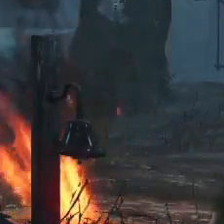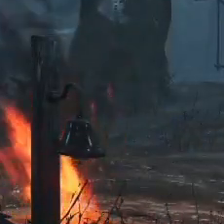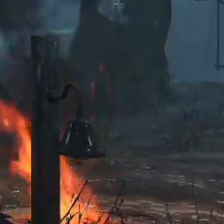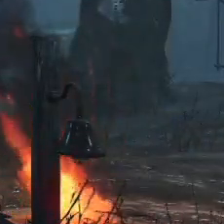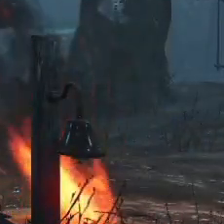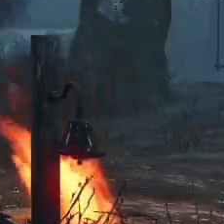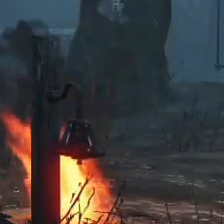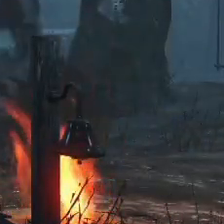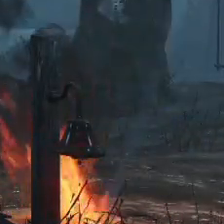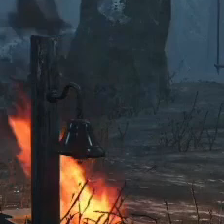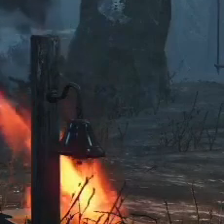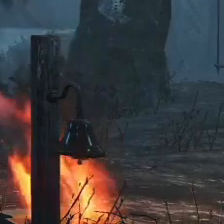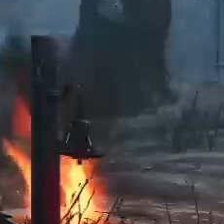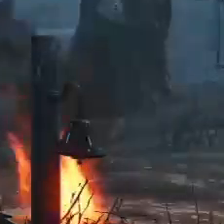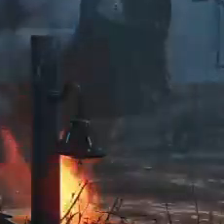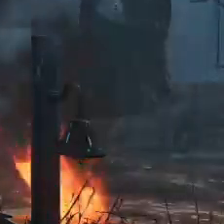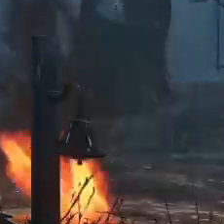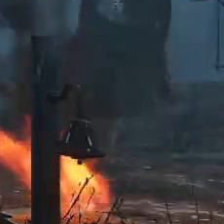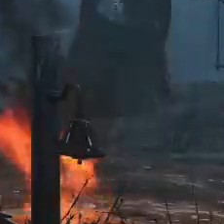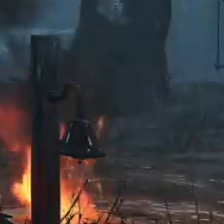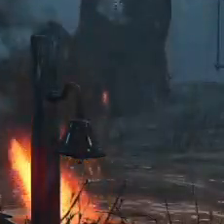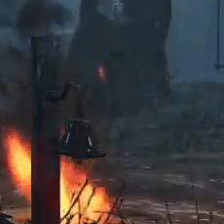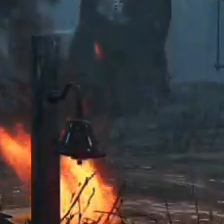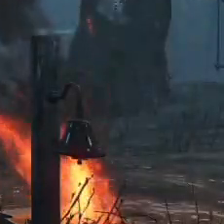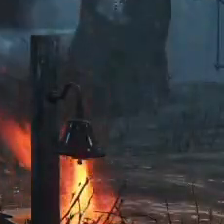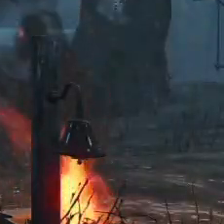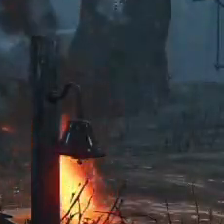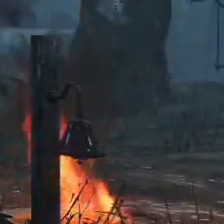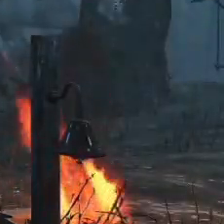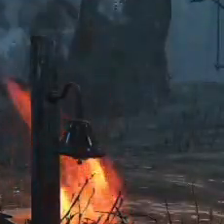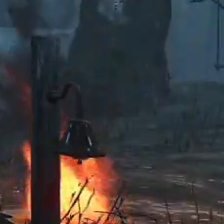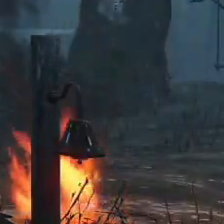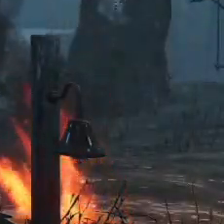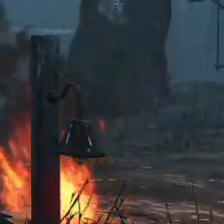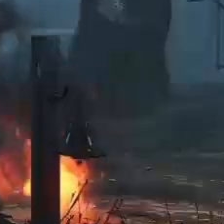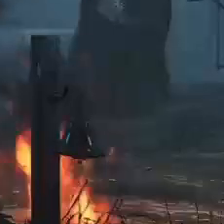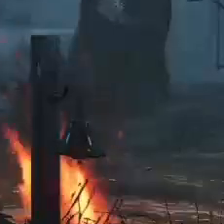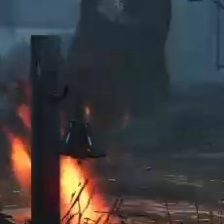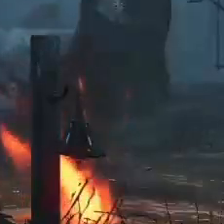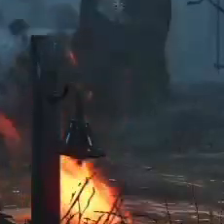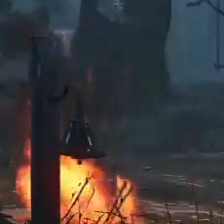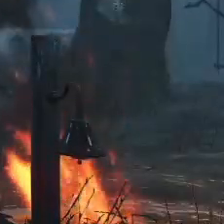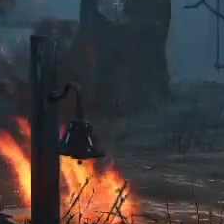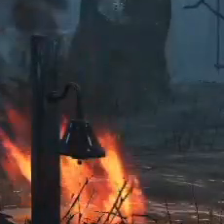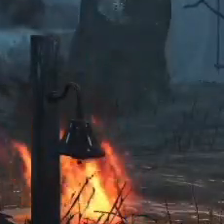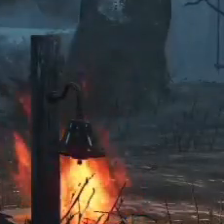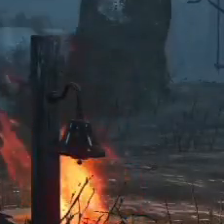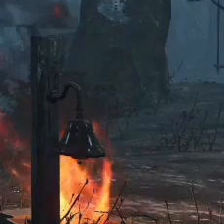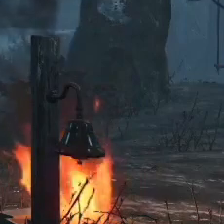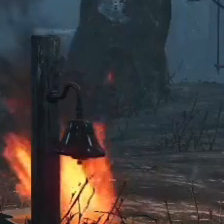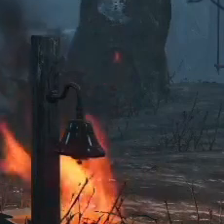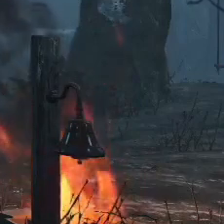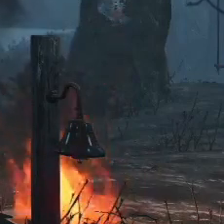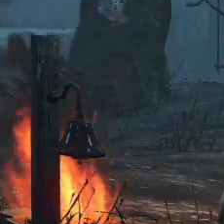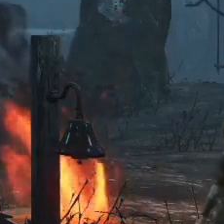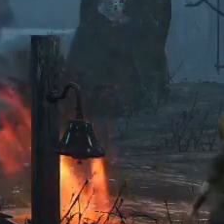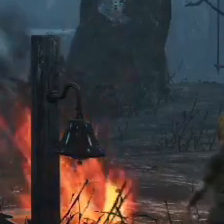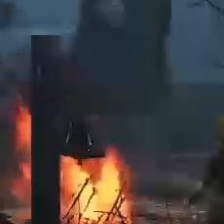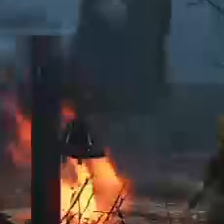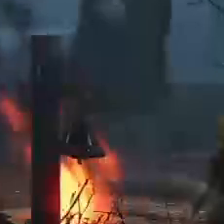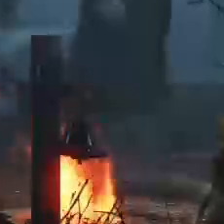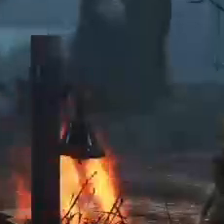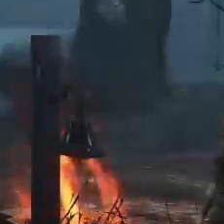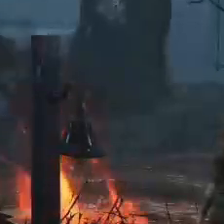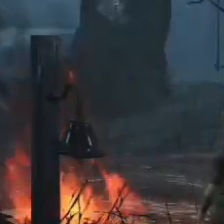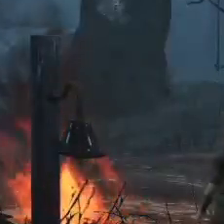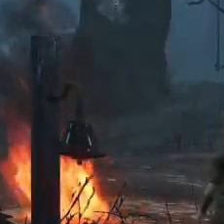estaré leyendo recuerden compartir recuerden suscribirse y más que todo si la gente vive en colombia compartan este vídeo en caso de que